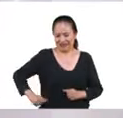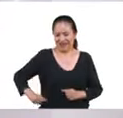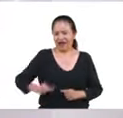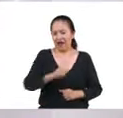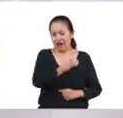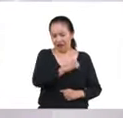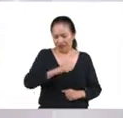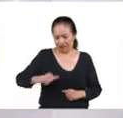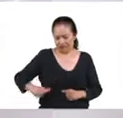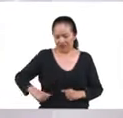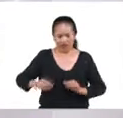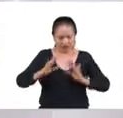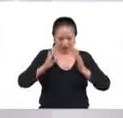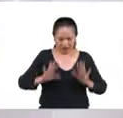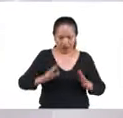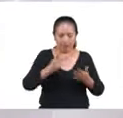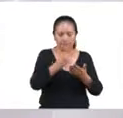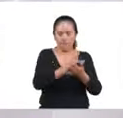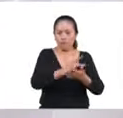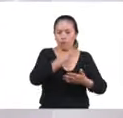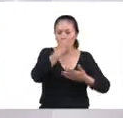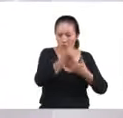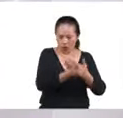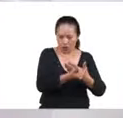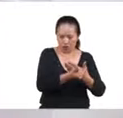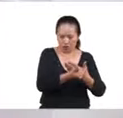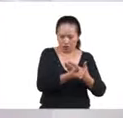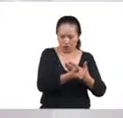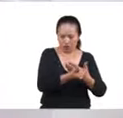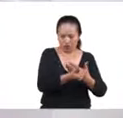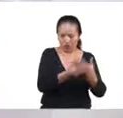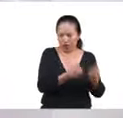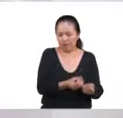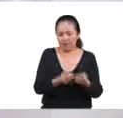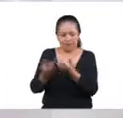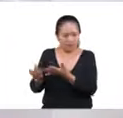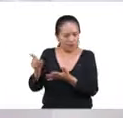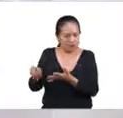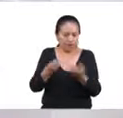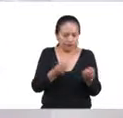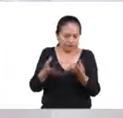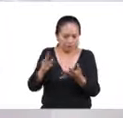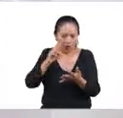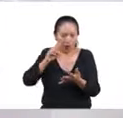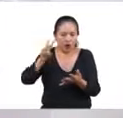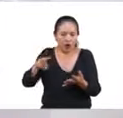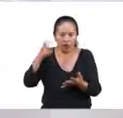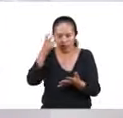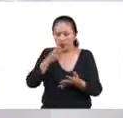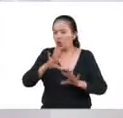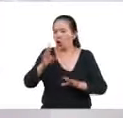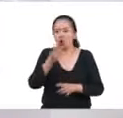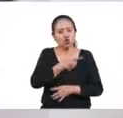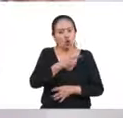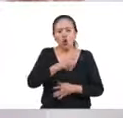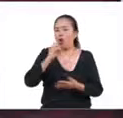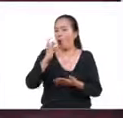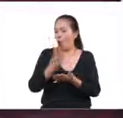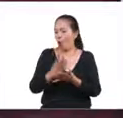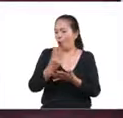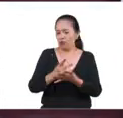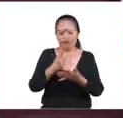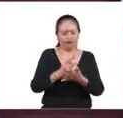los proyectos que tienen que ver precisamente con este diagnóstico. solamente pueden atender lo que